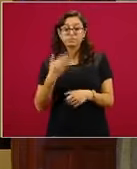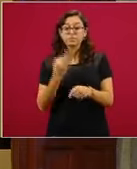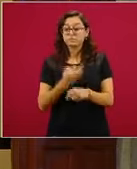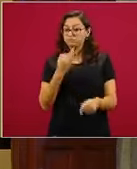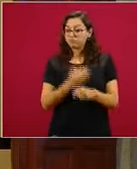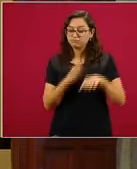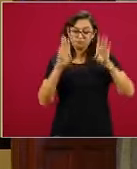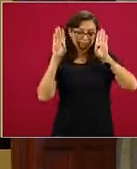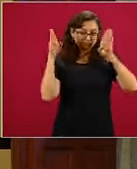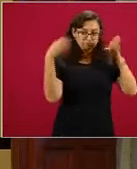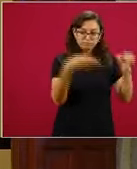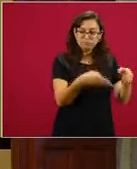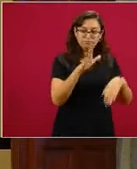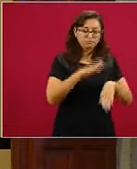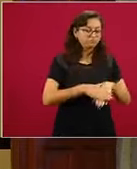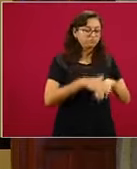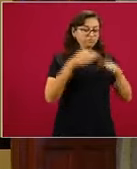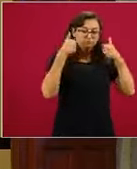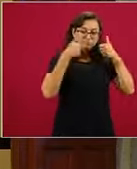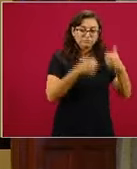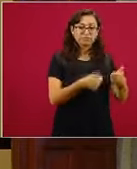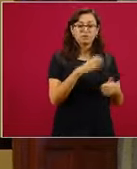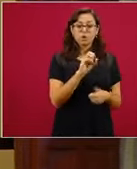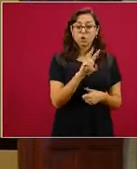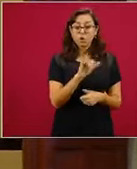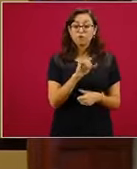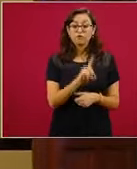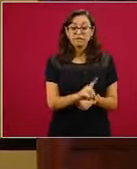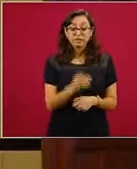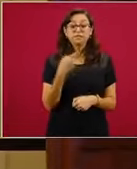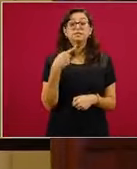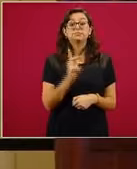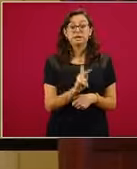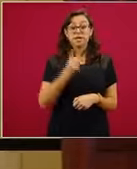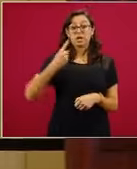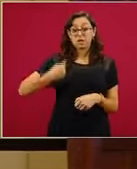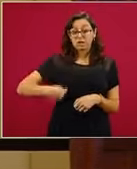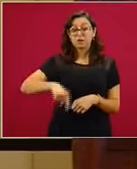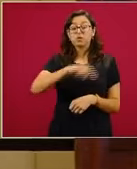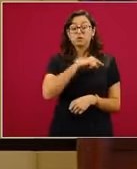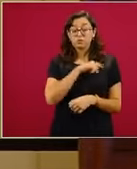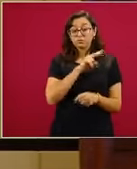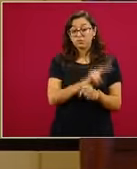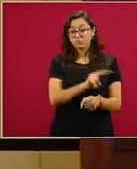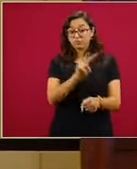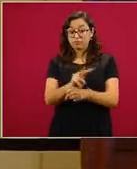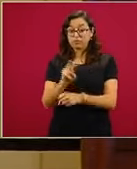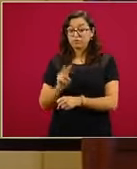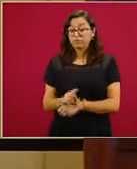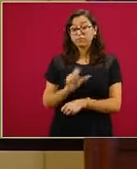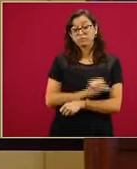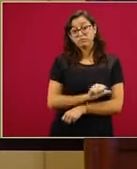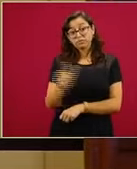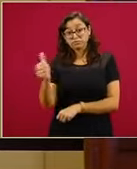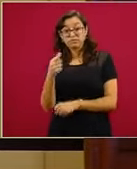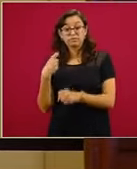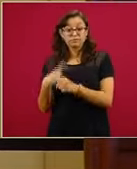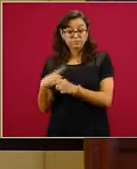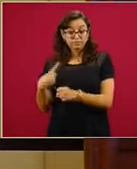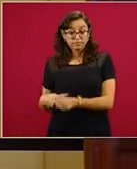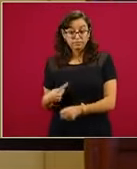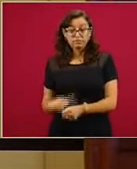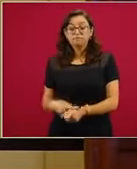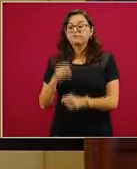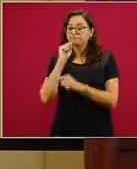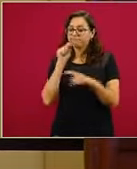la atención de los casos y de los pacientes con COVID. Sin embargo, pues nosotros como vigilancia epidemiológica de otras enfermedades